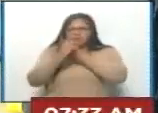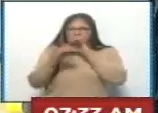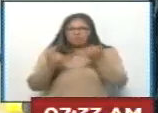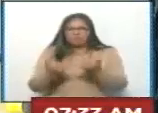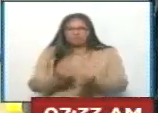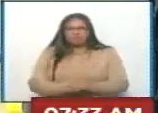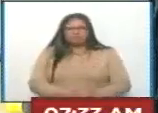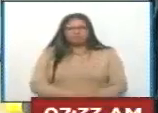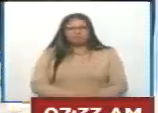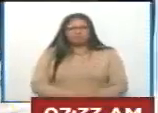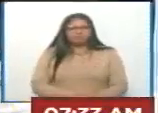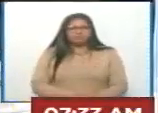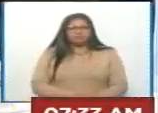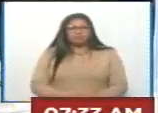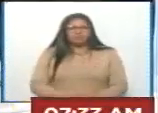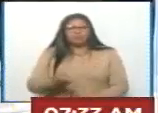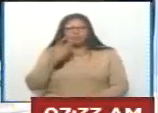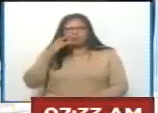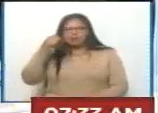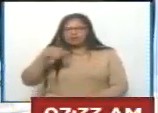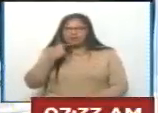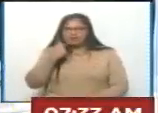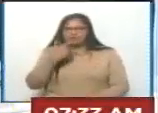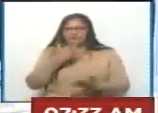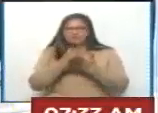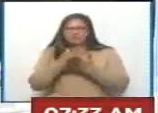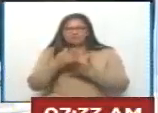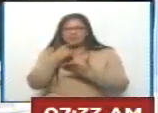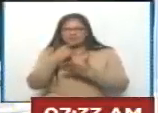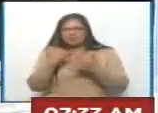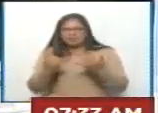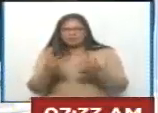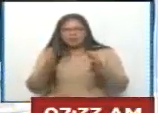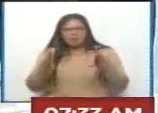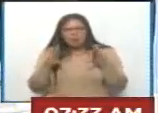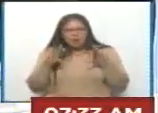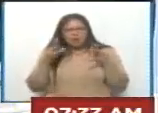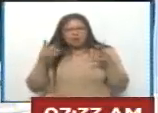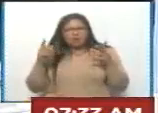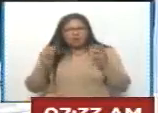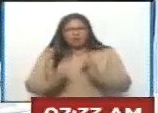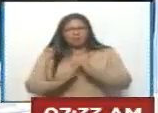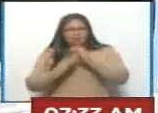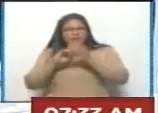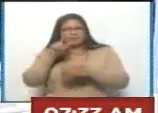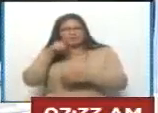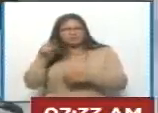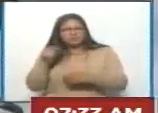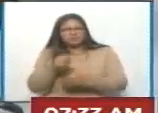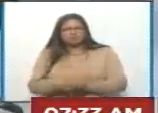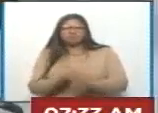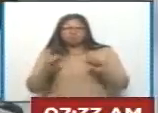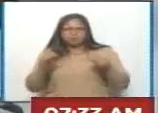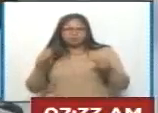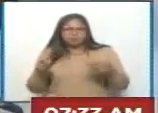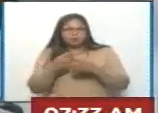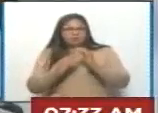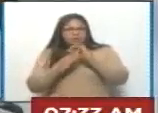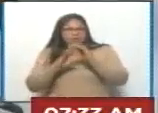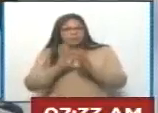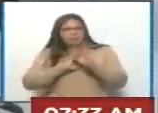entonces aquello que siempre decían ellos, que era lograr la gobernabilidad. Bueno, por supuesto, era la gobernabilidad de